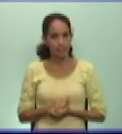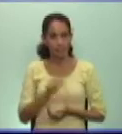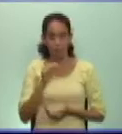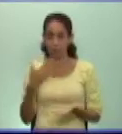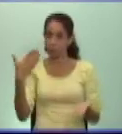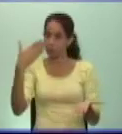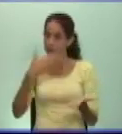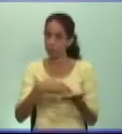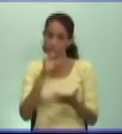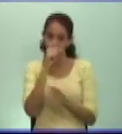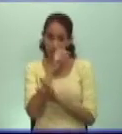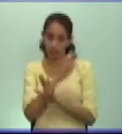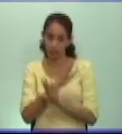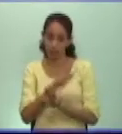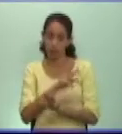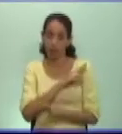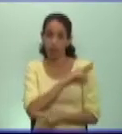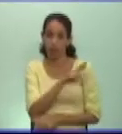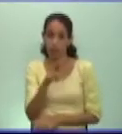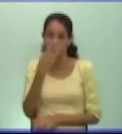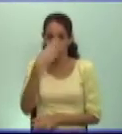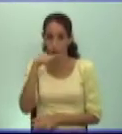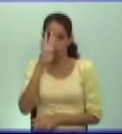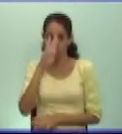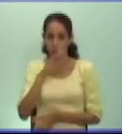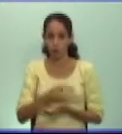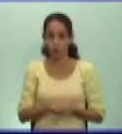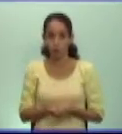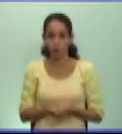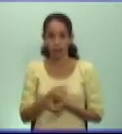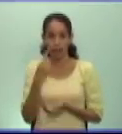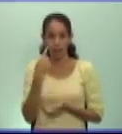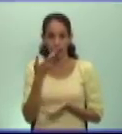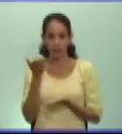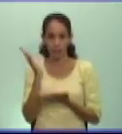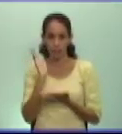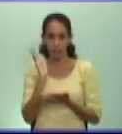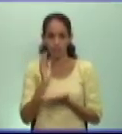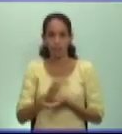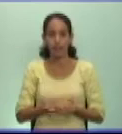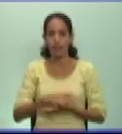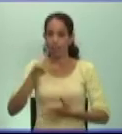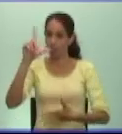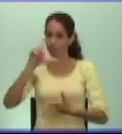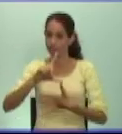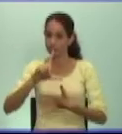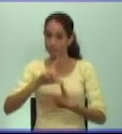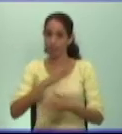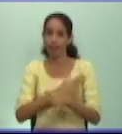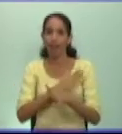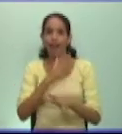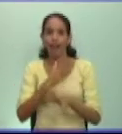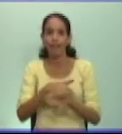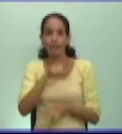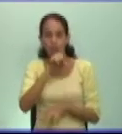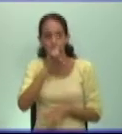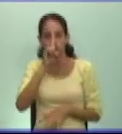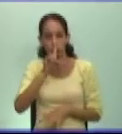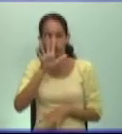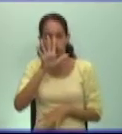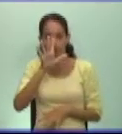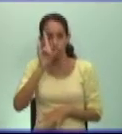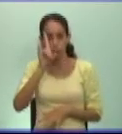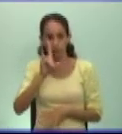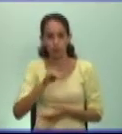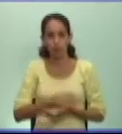Cubana. Veamos entonces, América Latina hasta 1959. Recuerden la Segunda Guerra Mundial, miren los dos elementos que